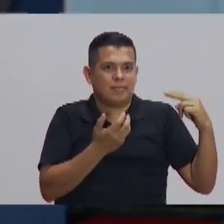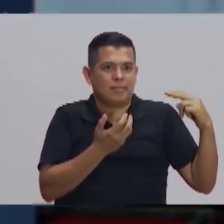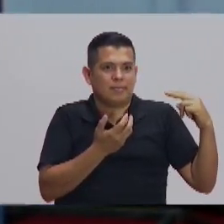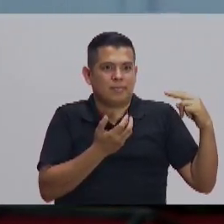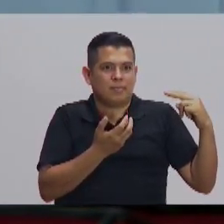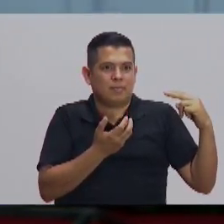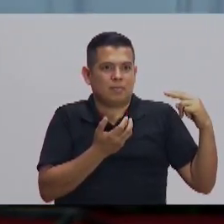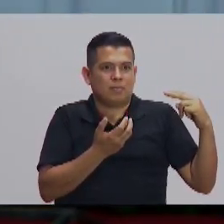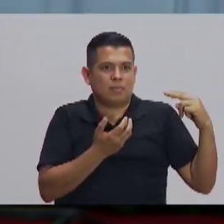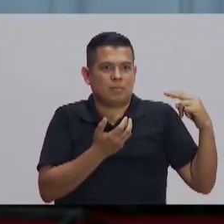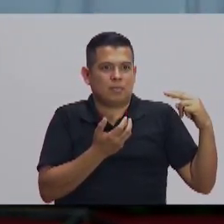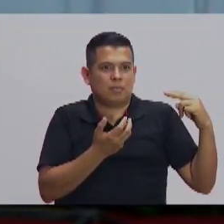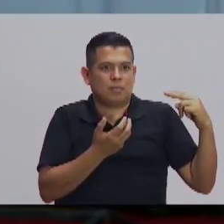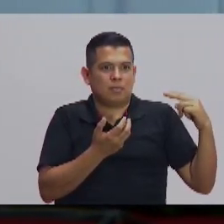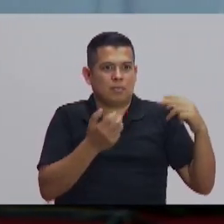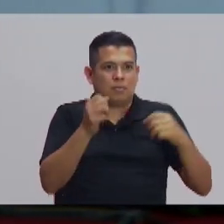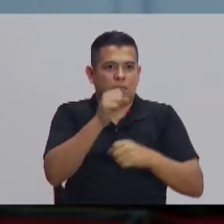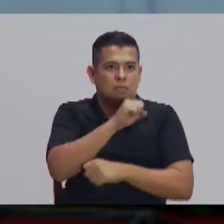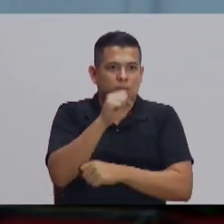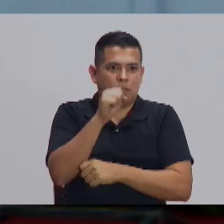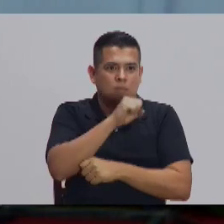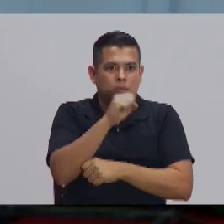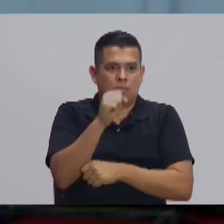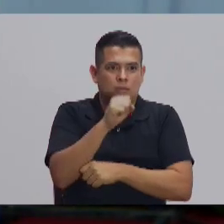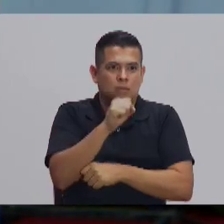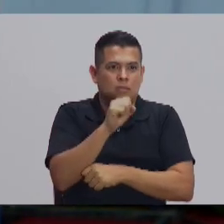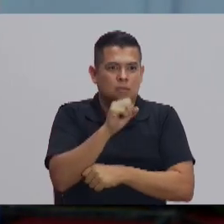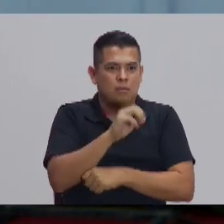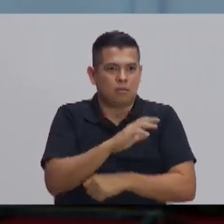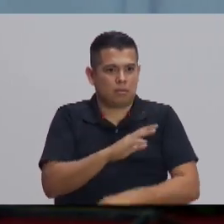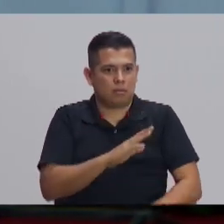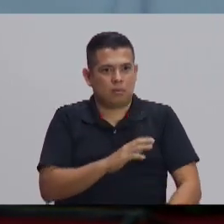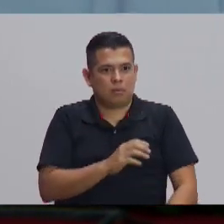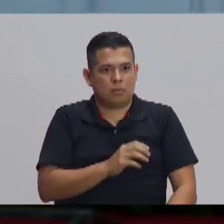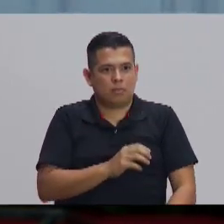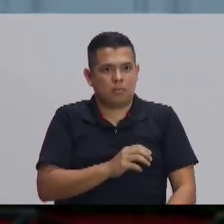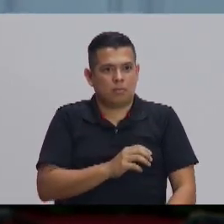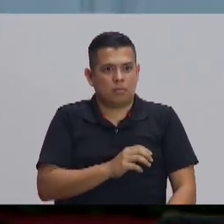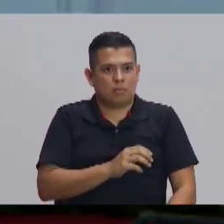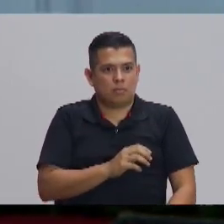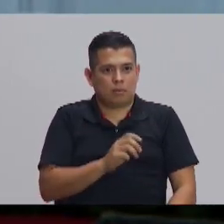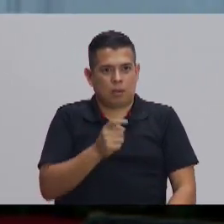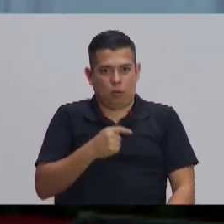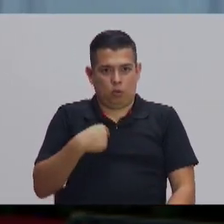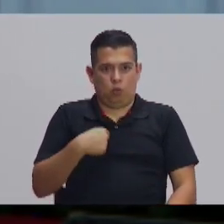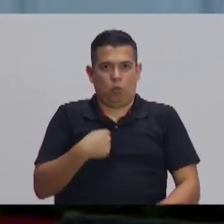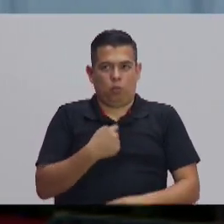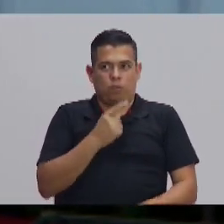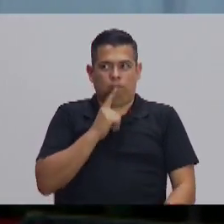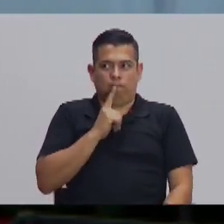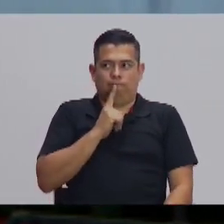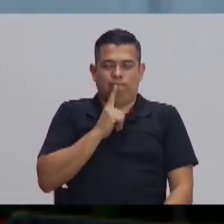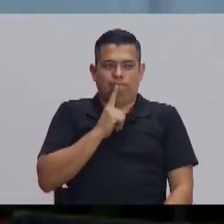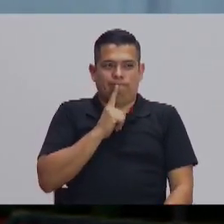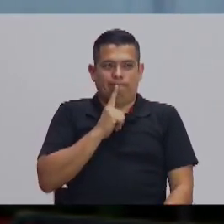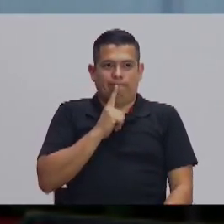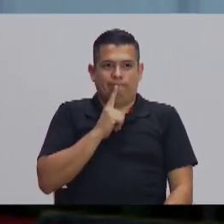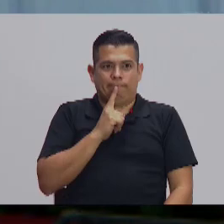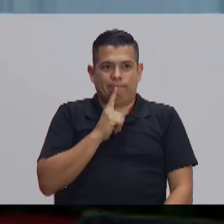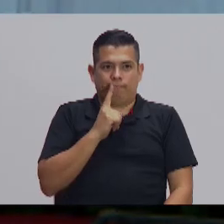paralicé yo sólo vi que el motorista bien así bien elegante vea aquí la patica ya te dije yo